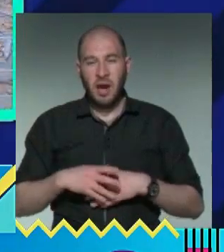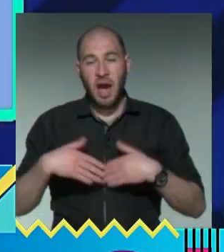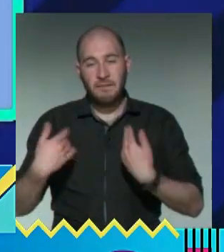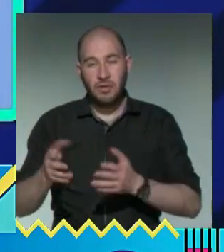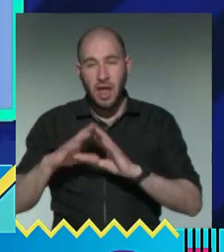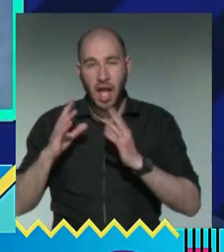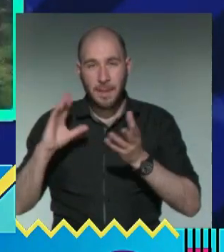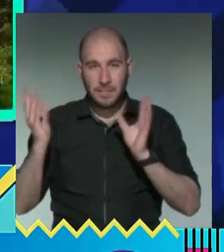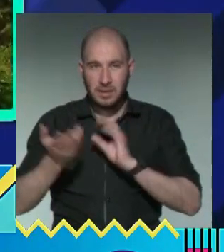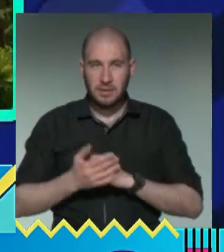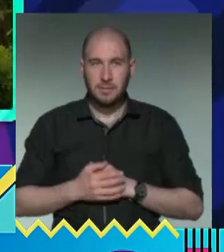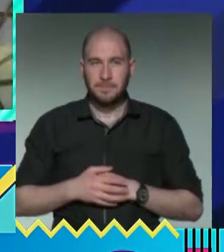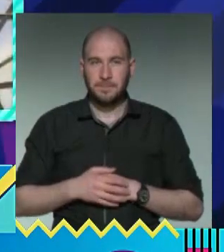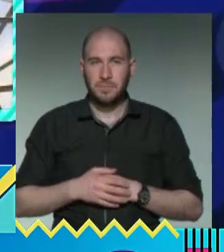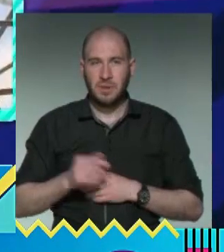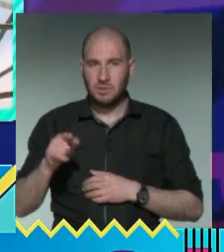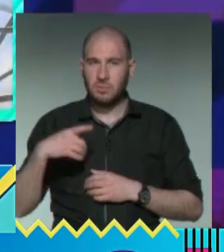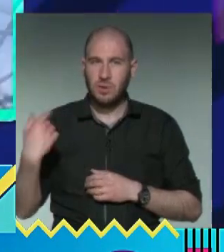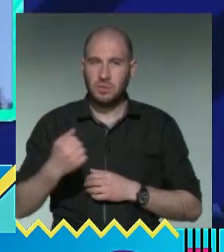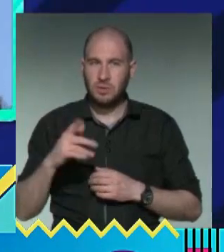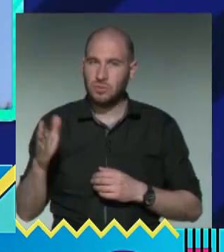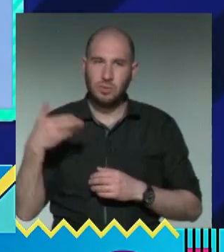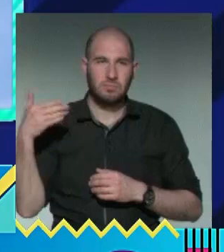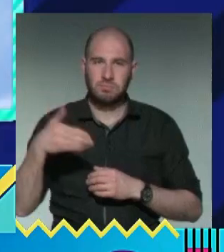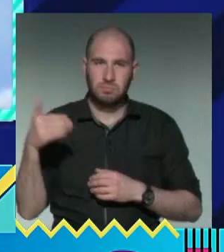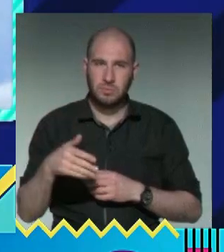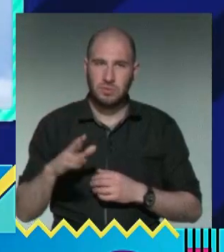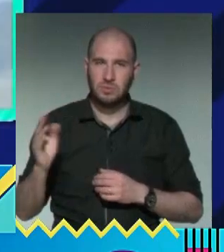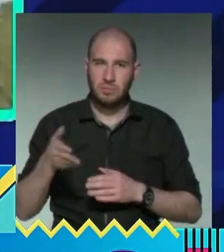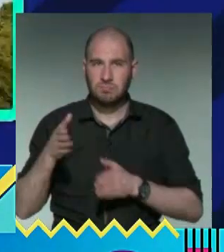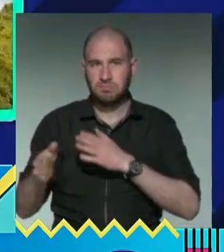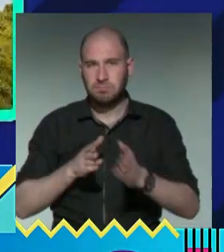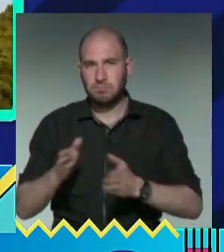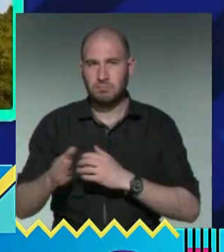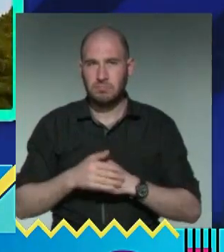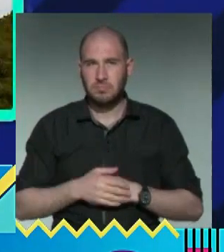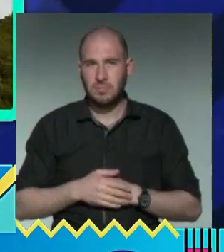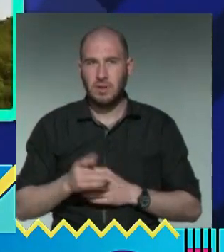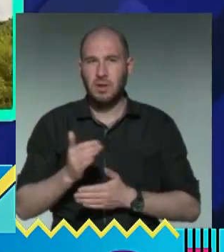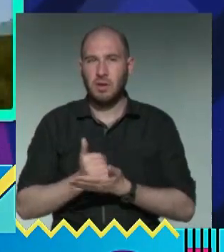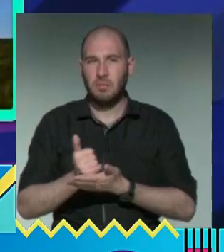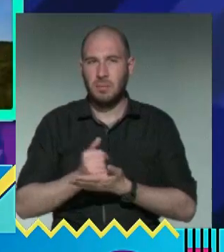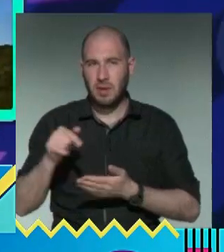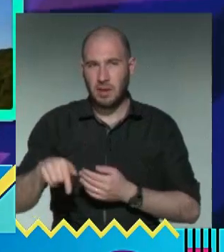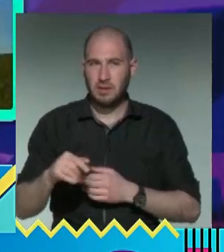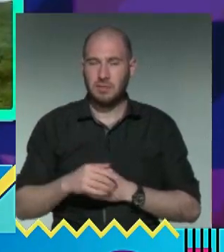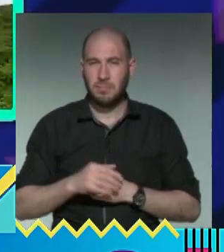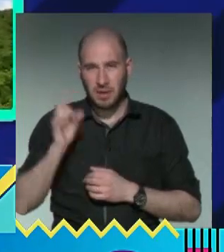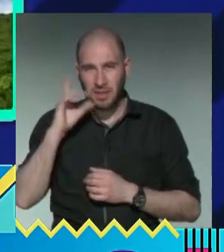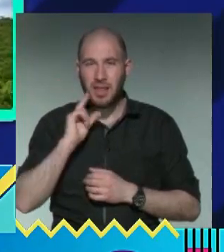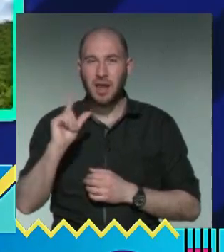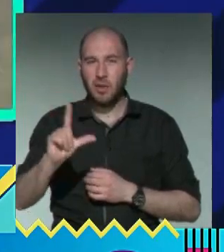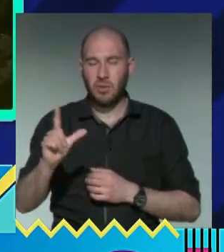medio ambiente, creemos que es importante que todos participemos y que todos asistamos, así que los esperamos ahí el